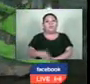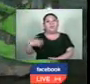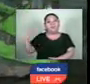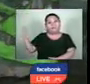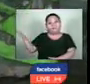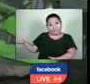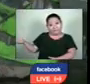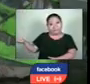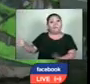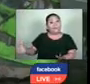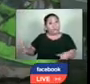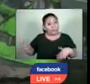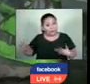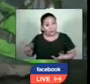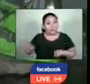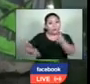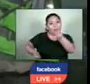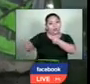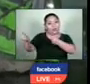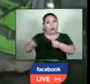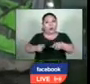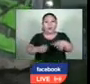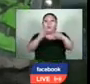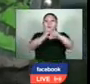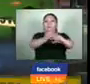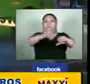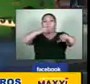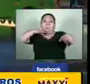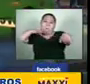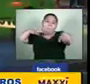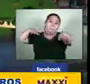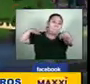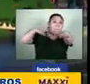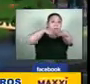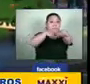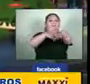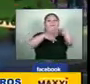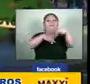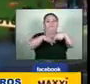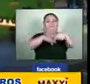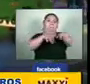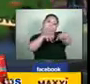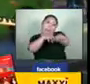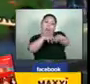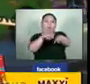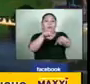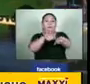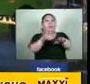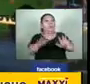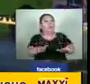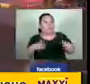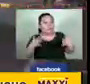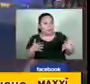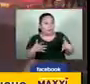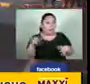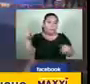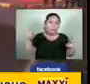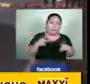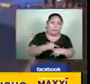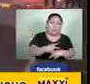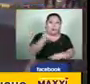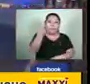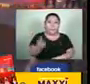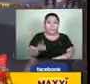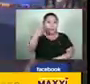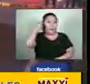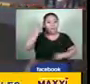Así quedó este vehículo. Tras impactar con la parte trasera de una rastra, la colisión fue fatal, ya que el conductor murió